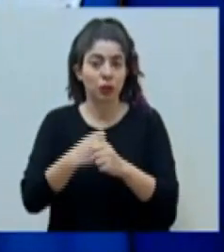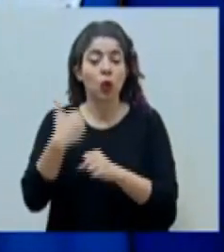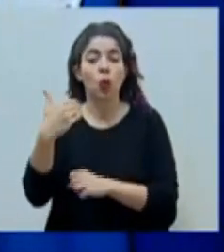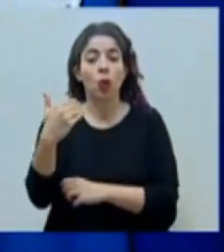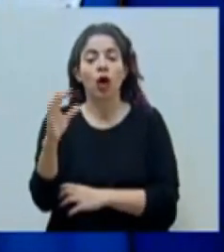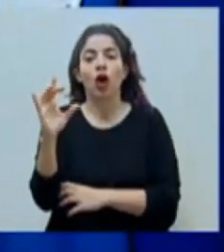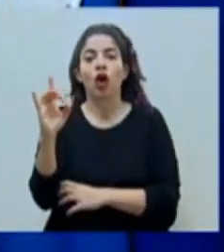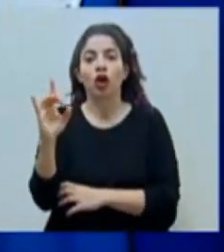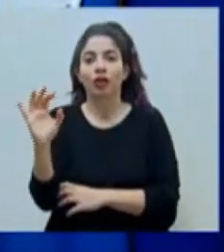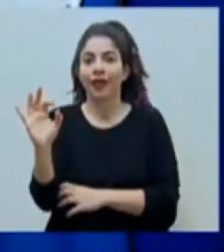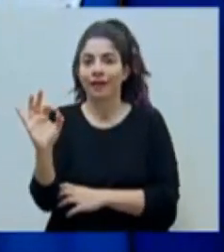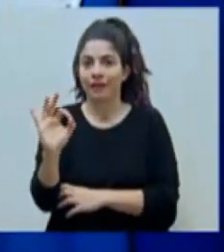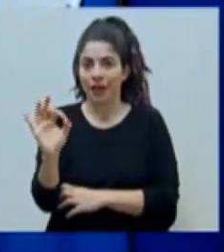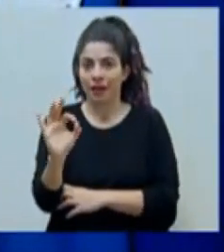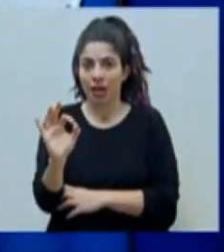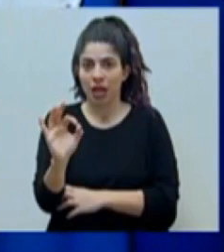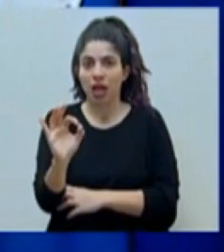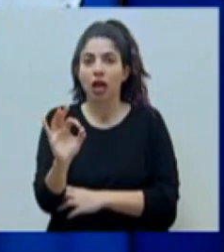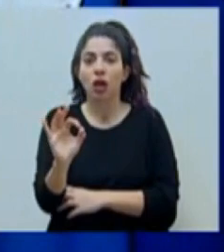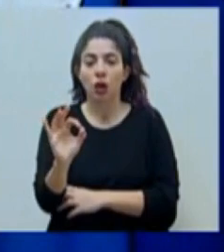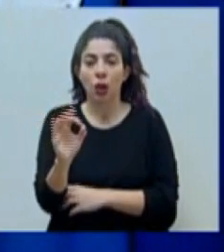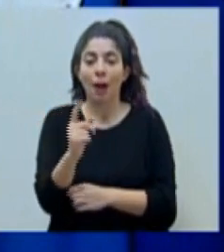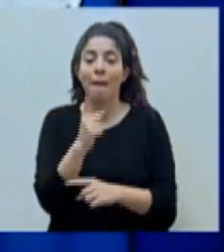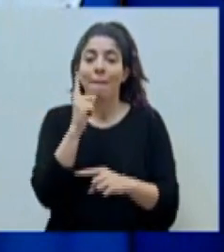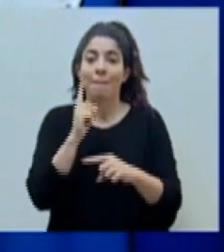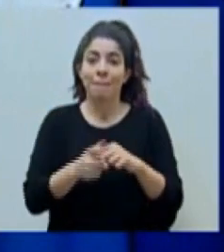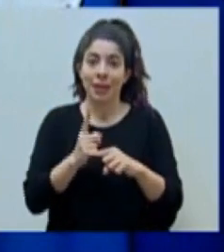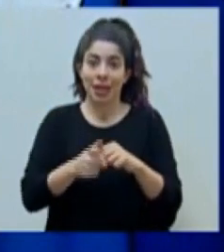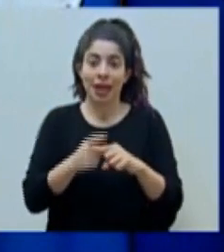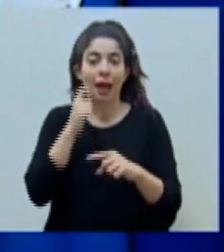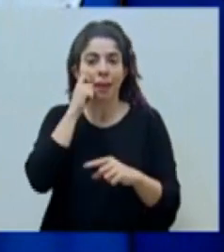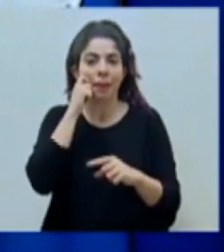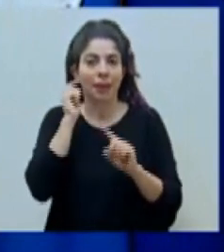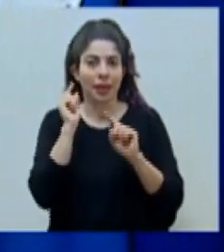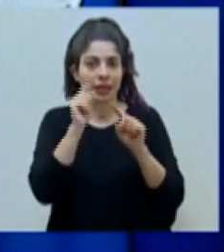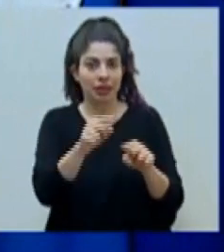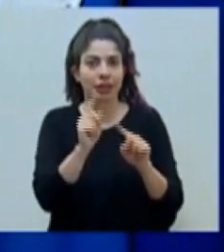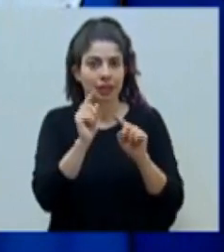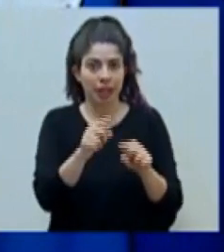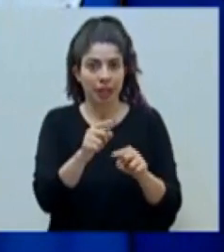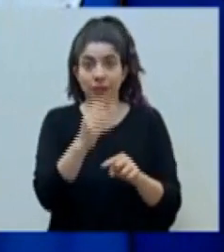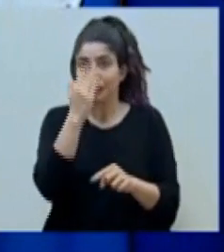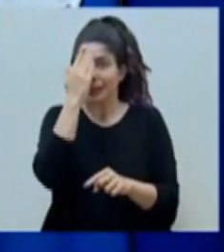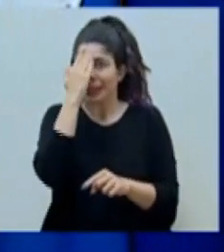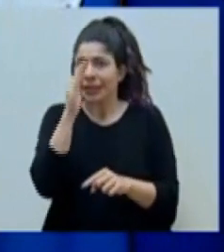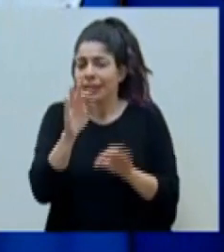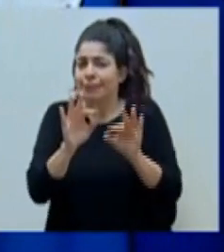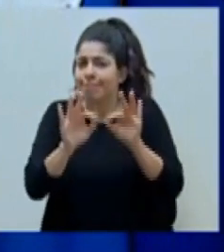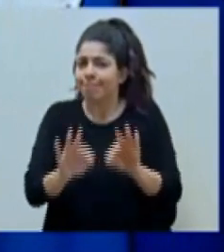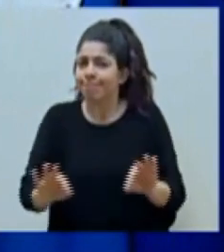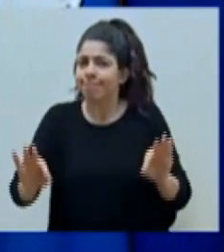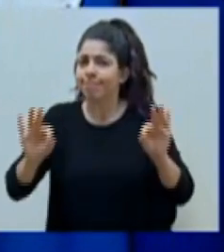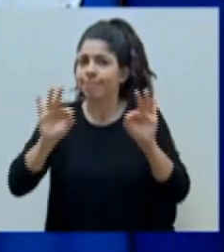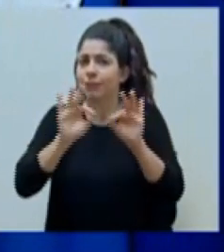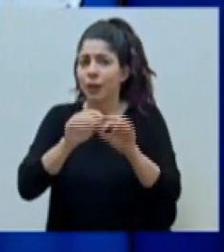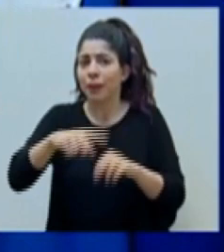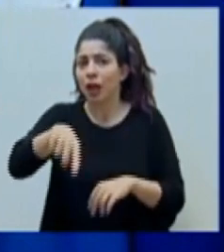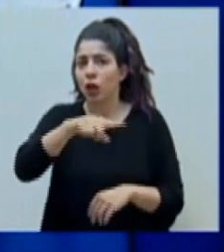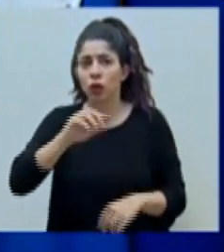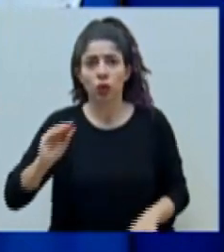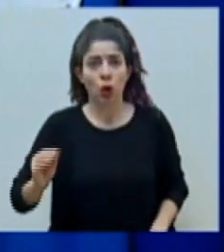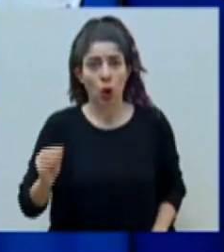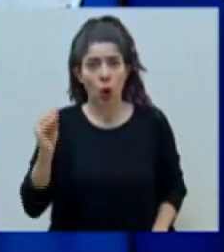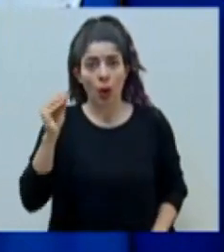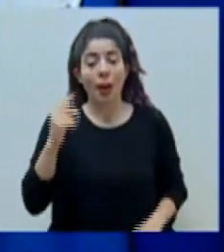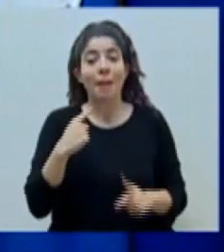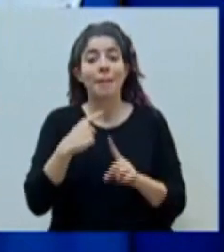de febrero, y ya será en parte presencial, lo cual sabemos es muy importante para nuestra juventud y